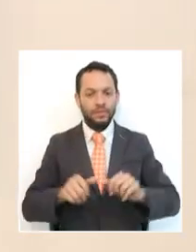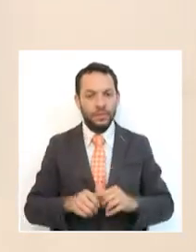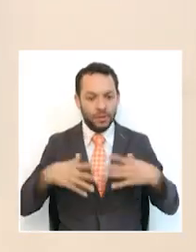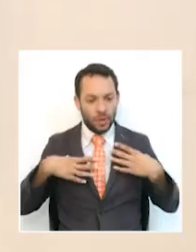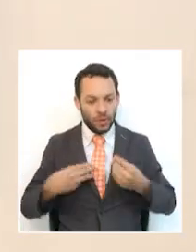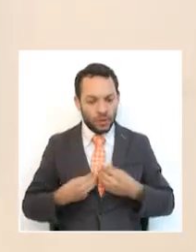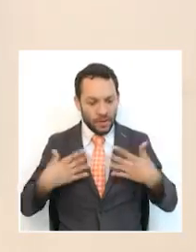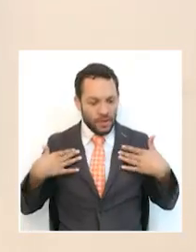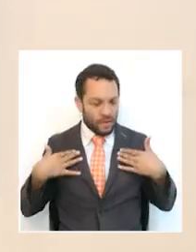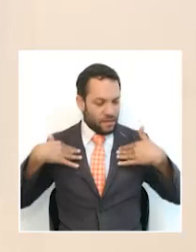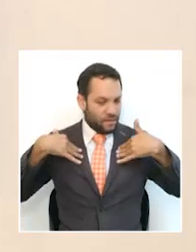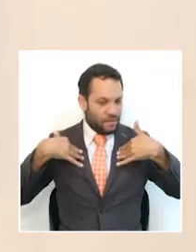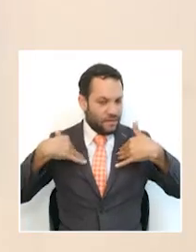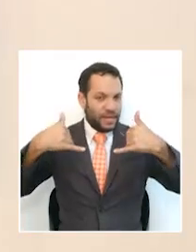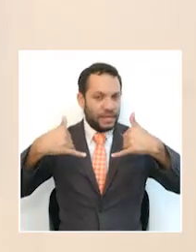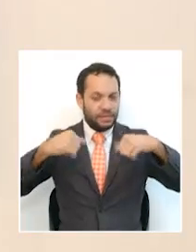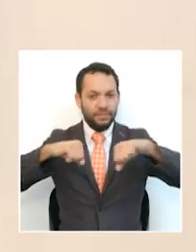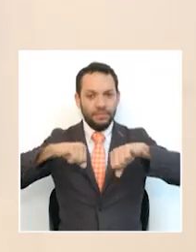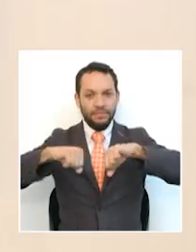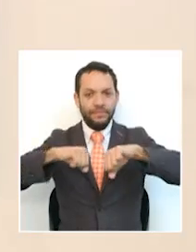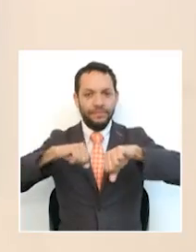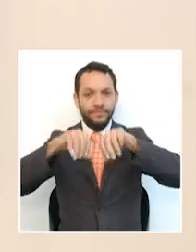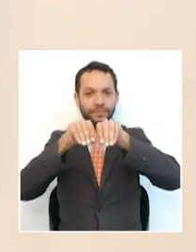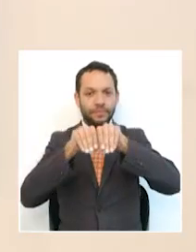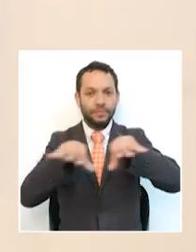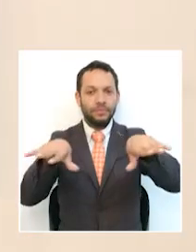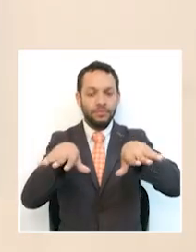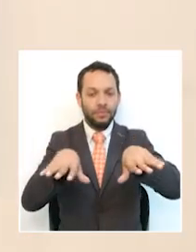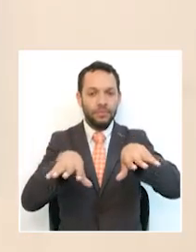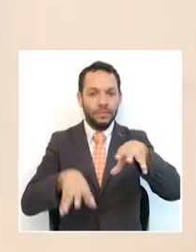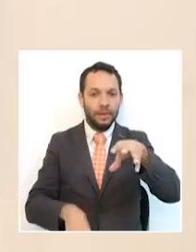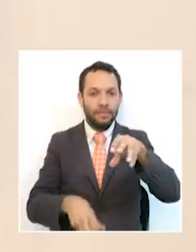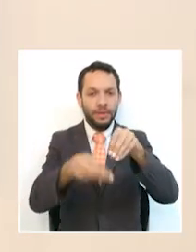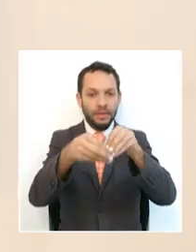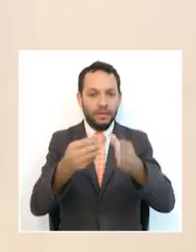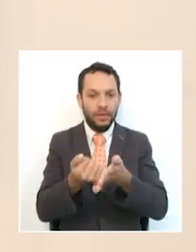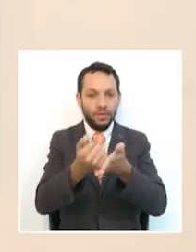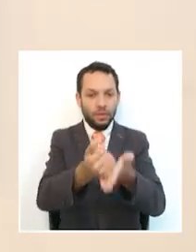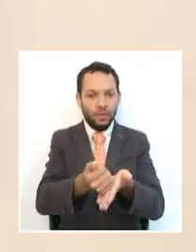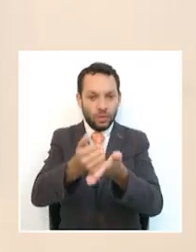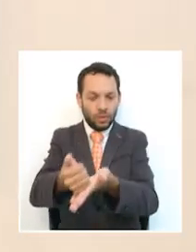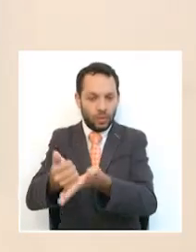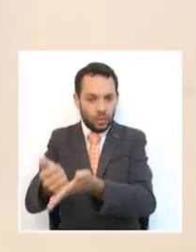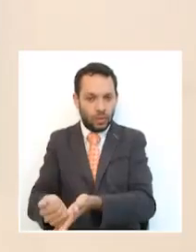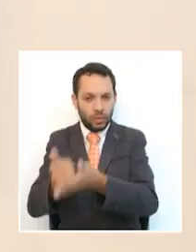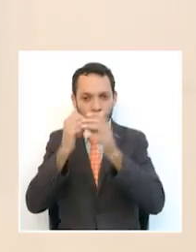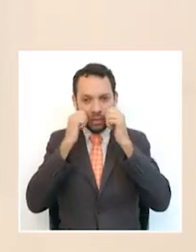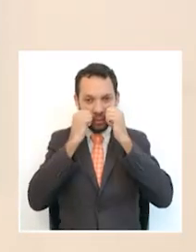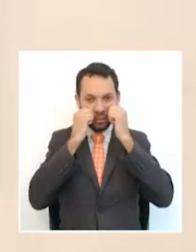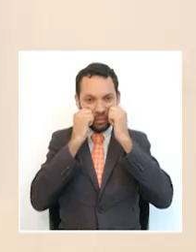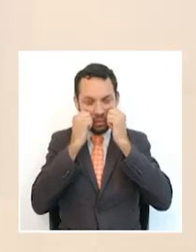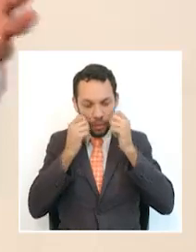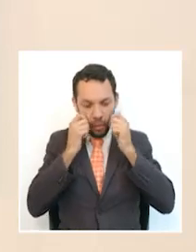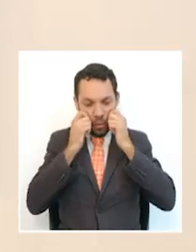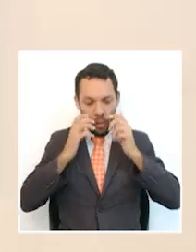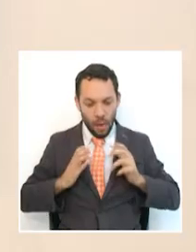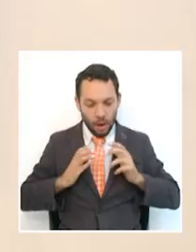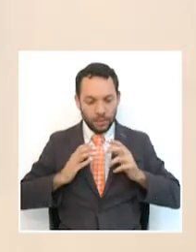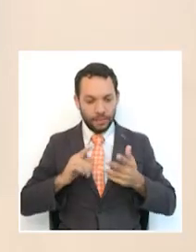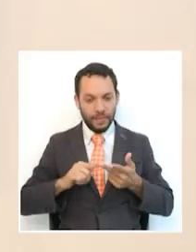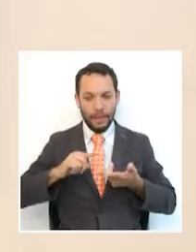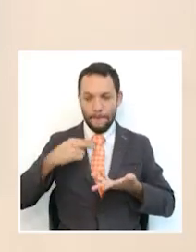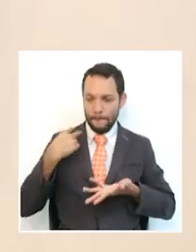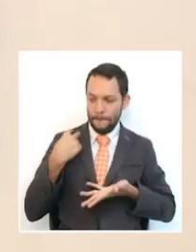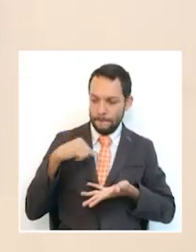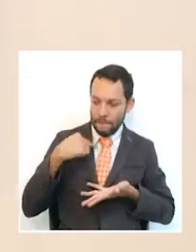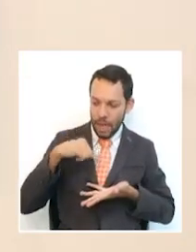liberando neurotransmisores que aportan de manera positiva a nuestro cuerpo bailamos y luego hacemos unas